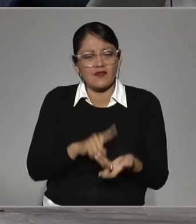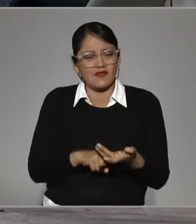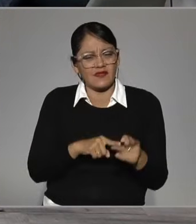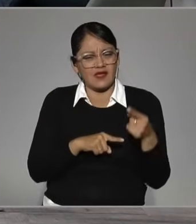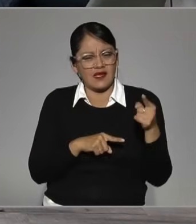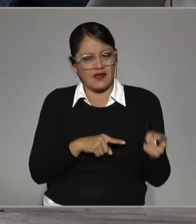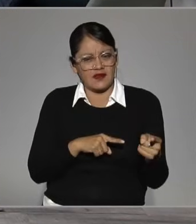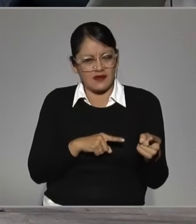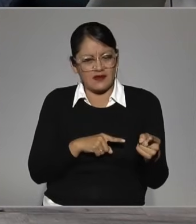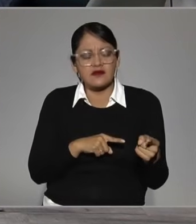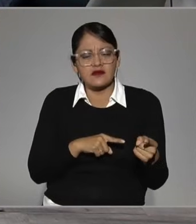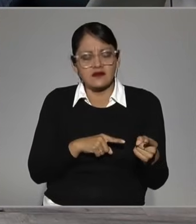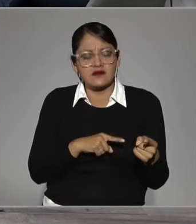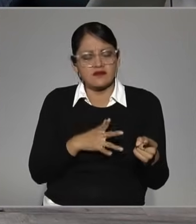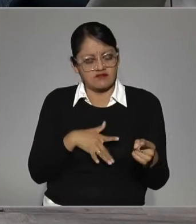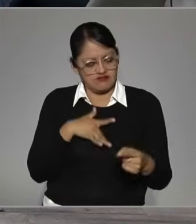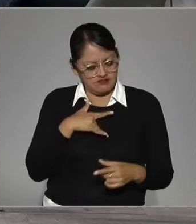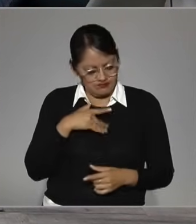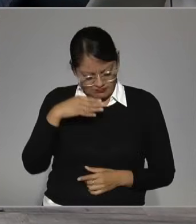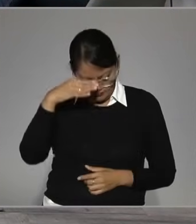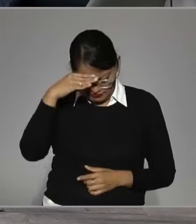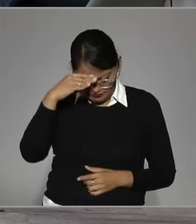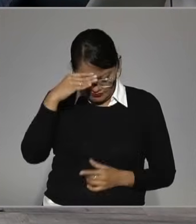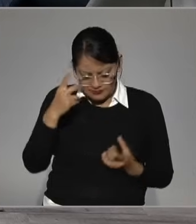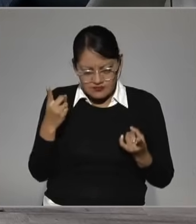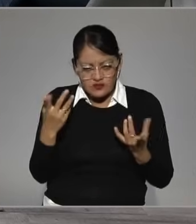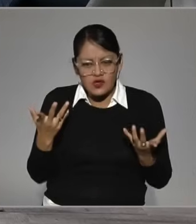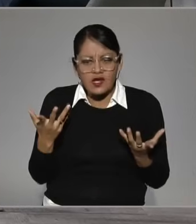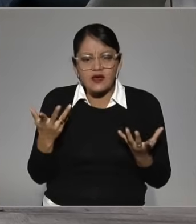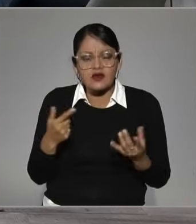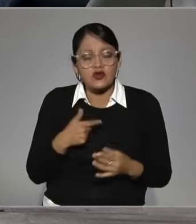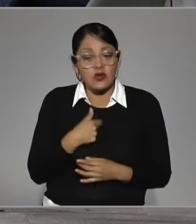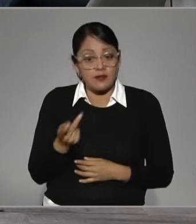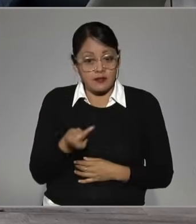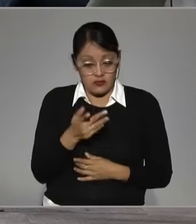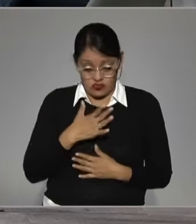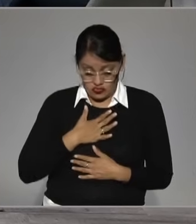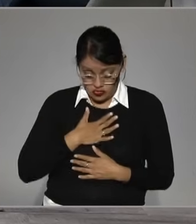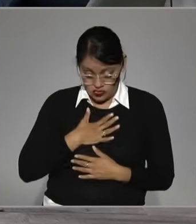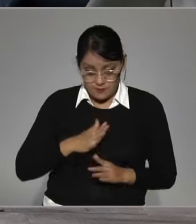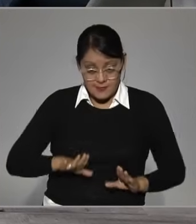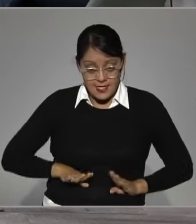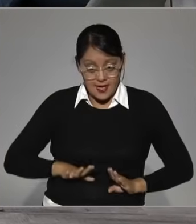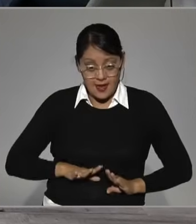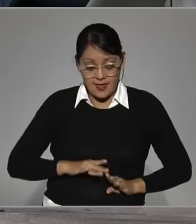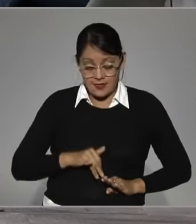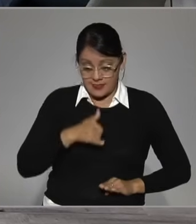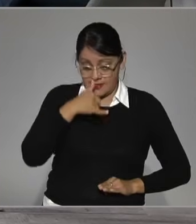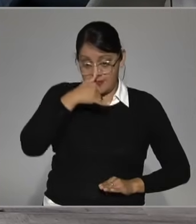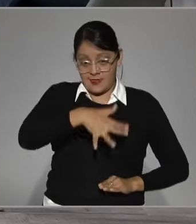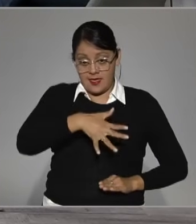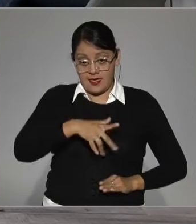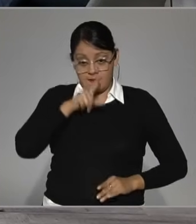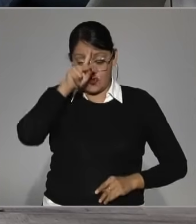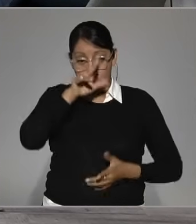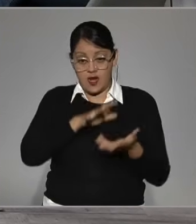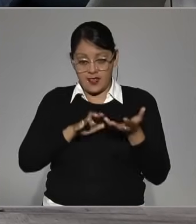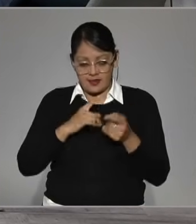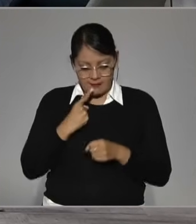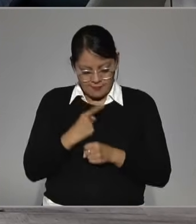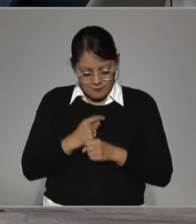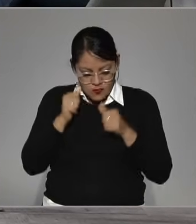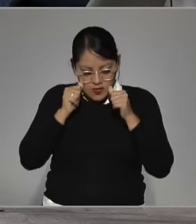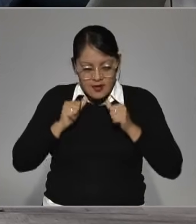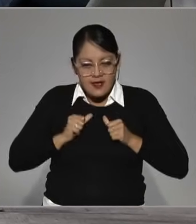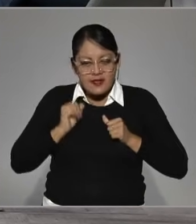implica la reflexión de qué estoy haciendo. La gran pregunta es, ¿yo soy violenta? Por ahí empezamos. Okay. Y después